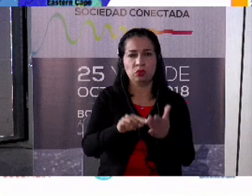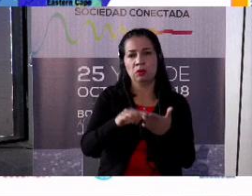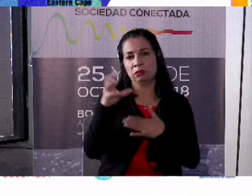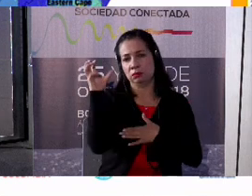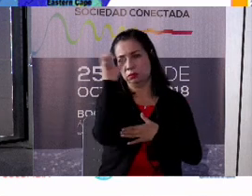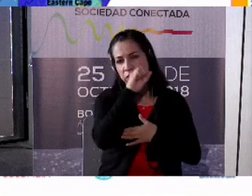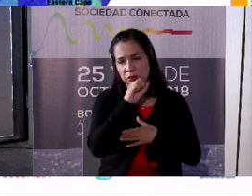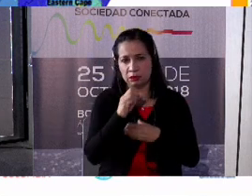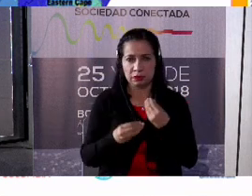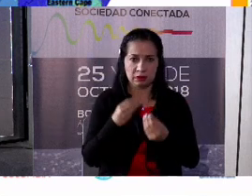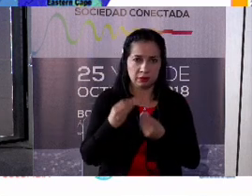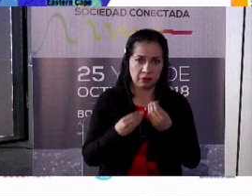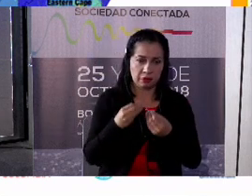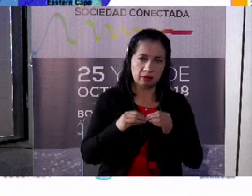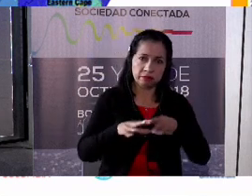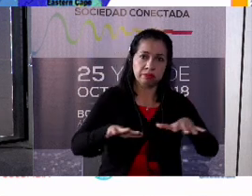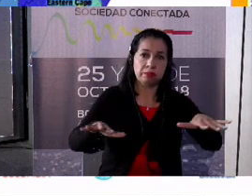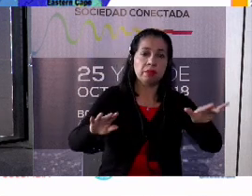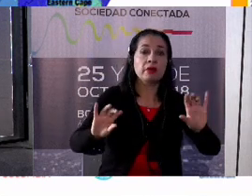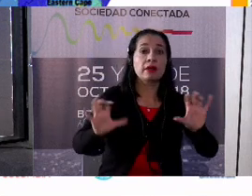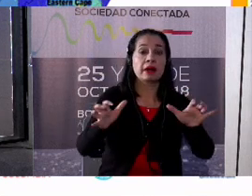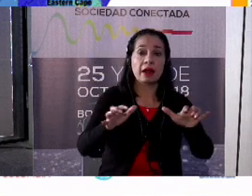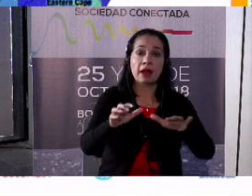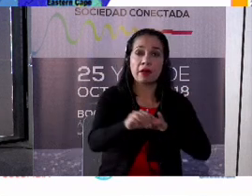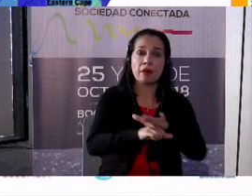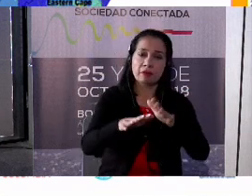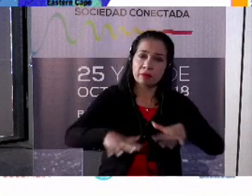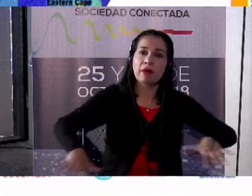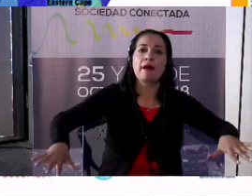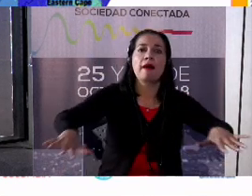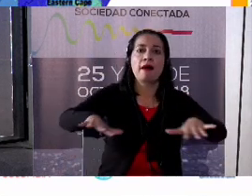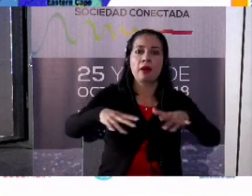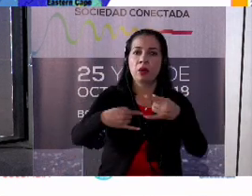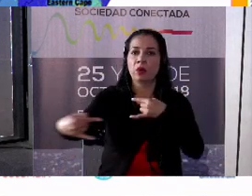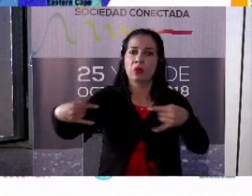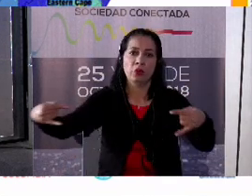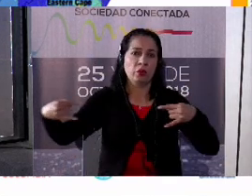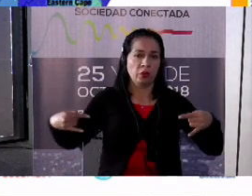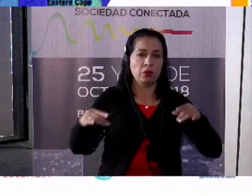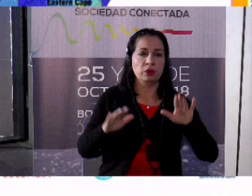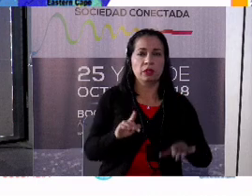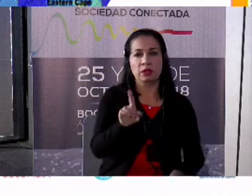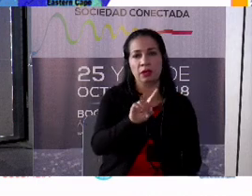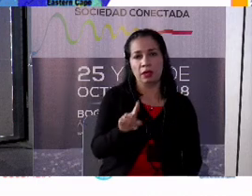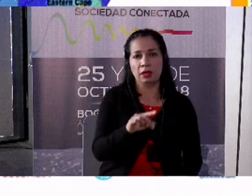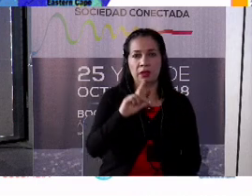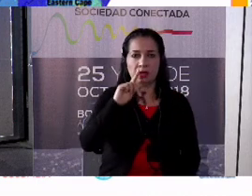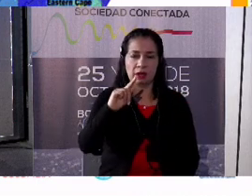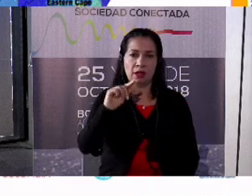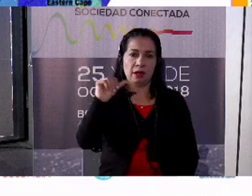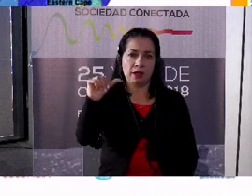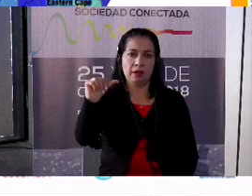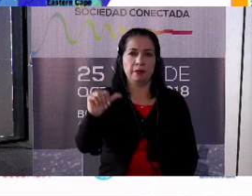transmisión de radio en esa área de sk